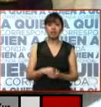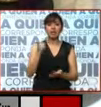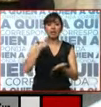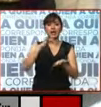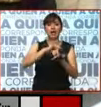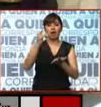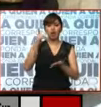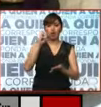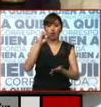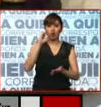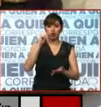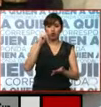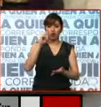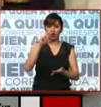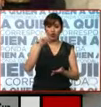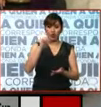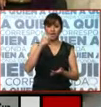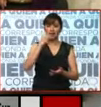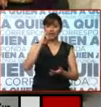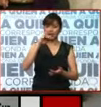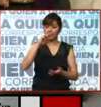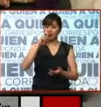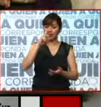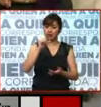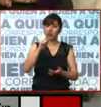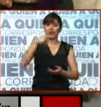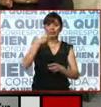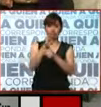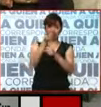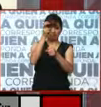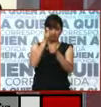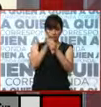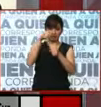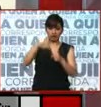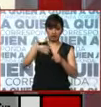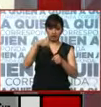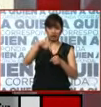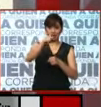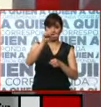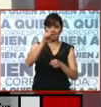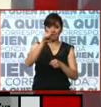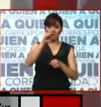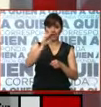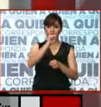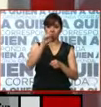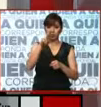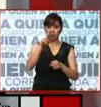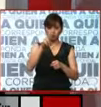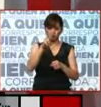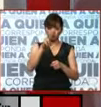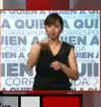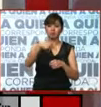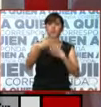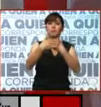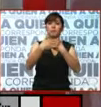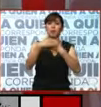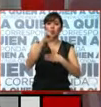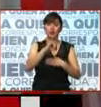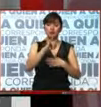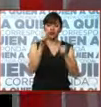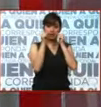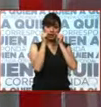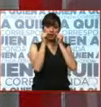doctora que esté con nosotros, a la doctora Imelda Hernández, por esta invitación para que estemos en la Alameda del Sur el próximo jueves. Y voy a casetas de